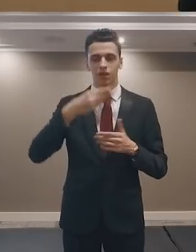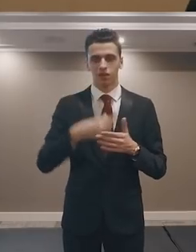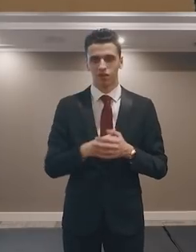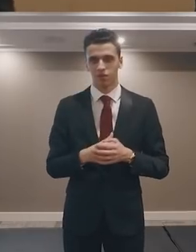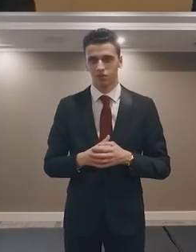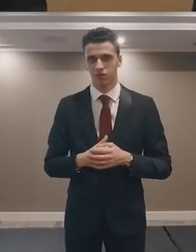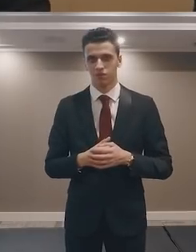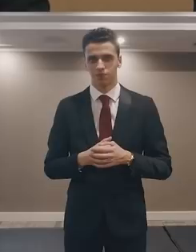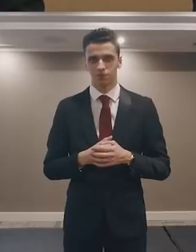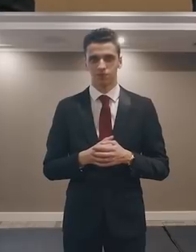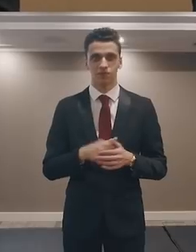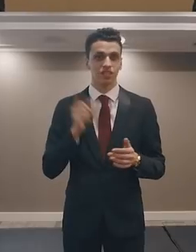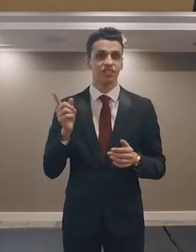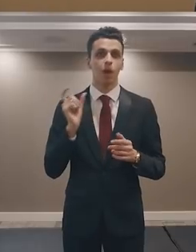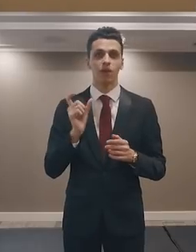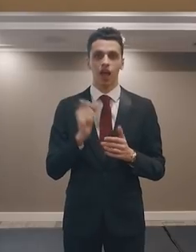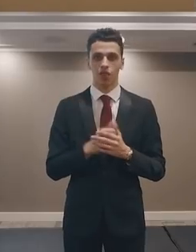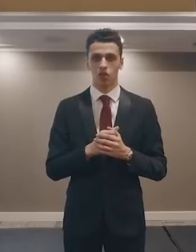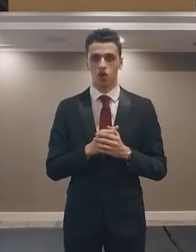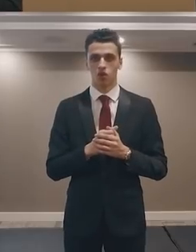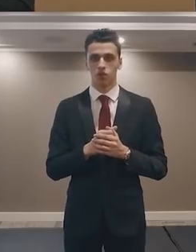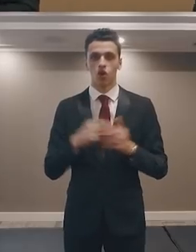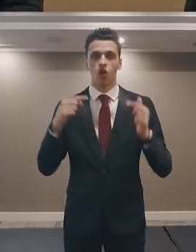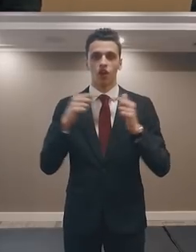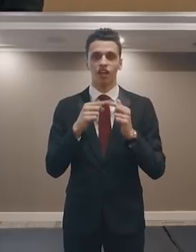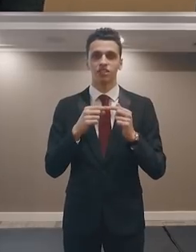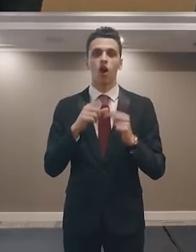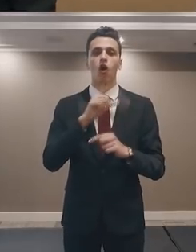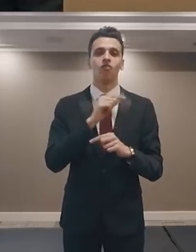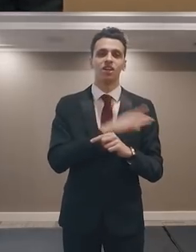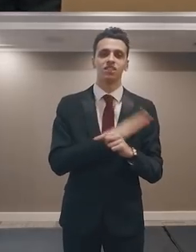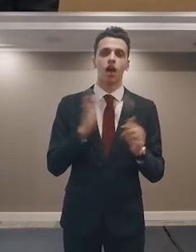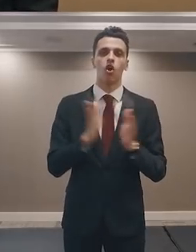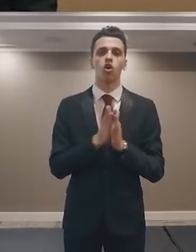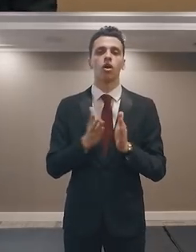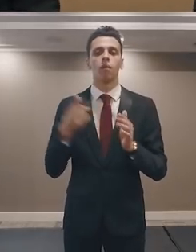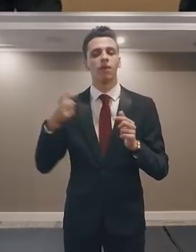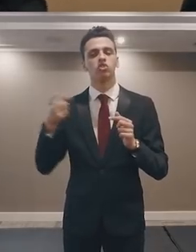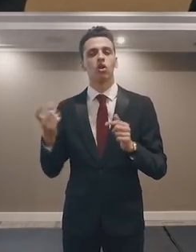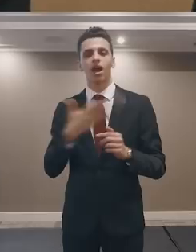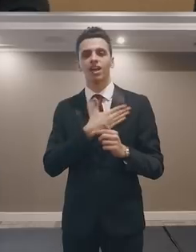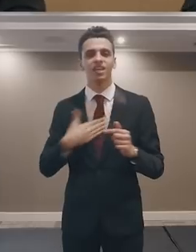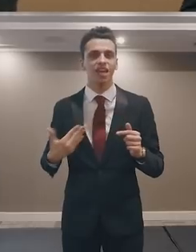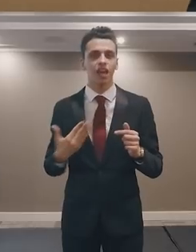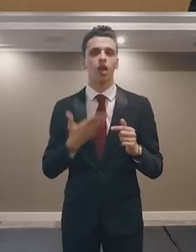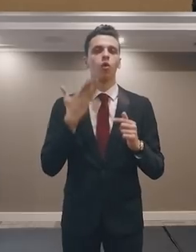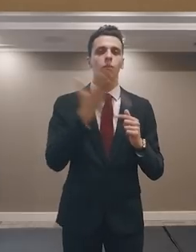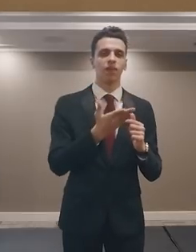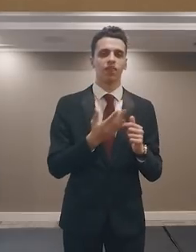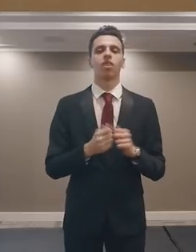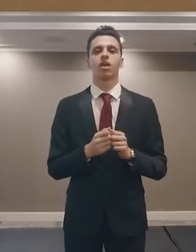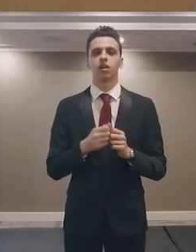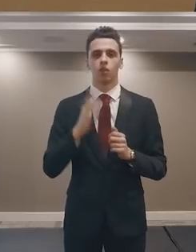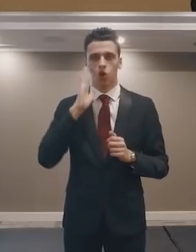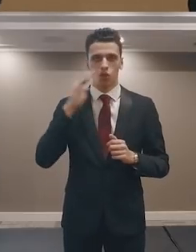pero el vía me conecta una oferta con una en una demanda gente que quiere viajar y que ahorrarse dinero con gente que quiere ganar dinero alojando a